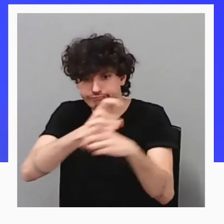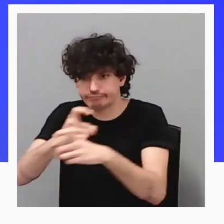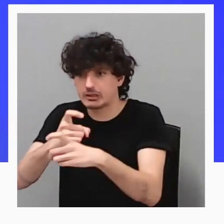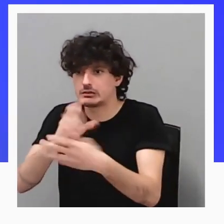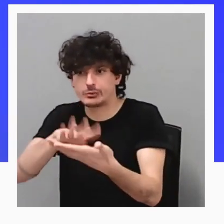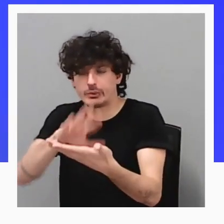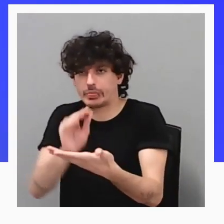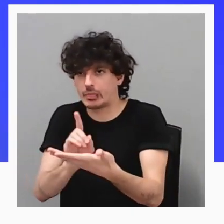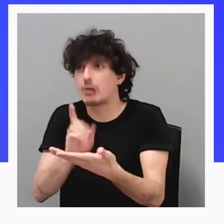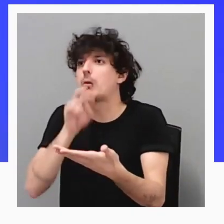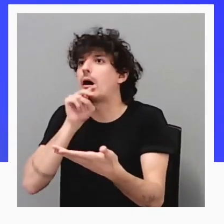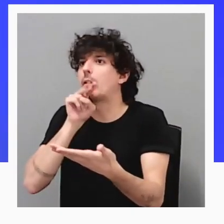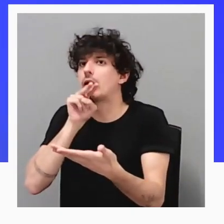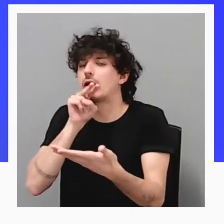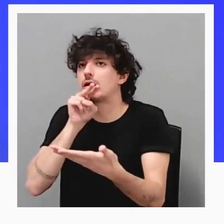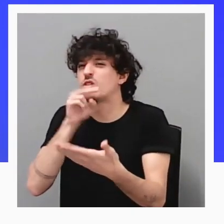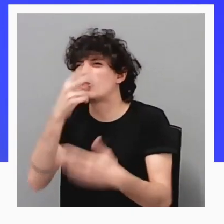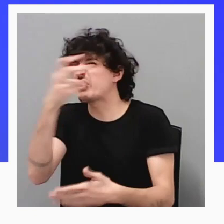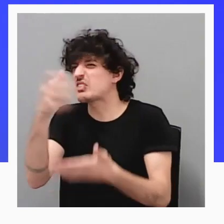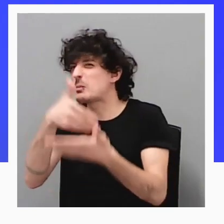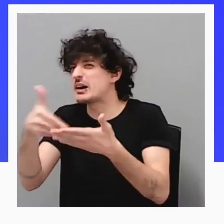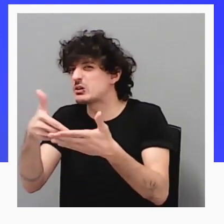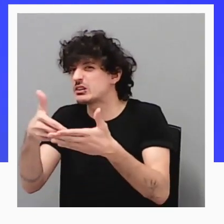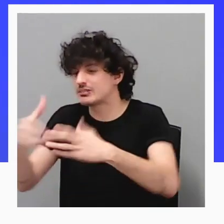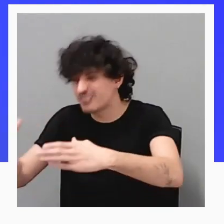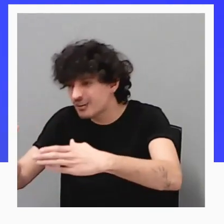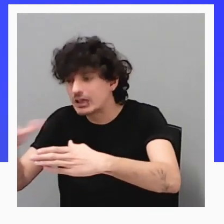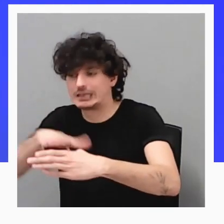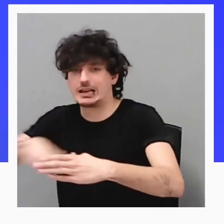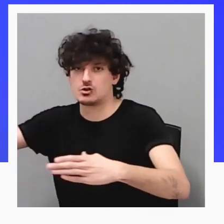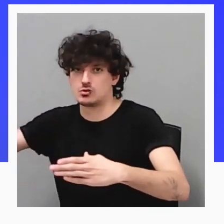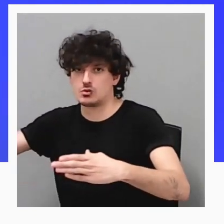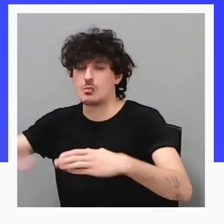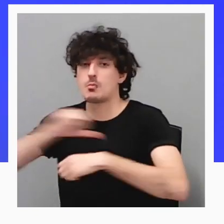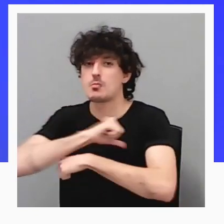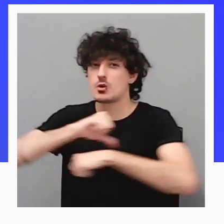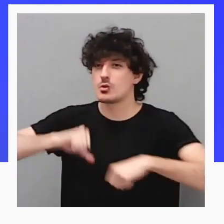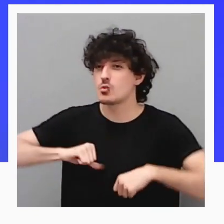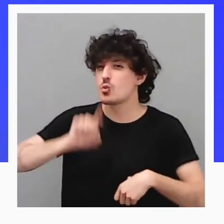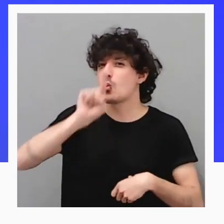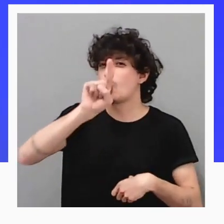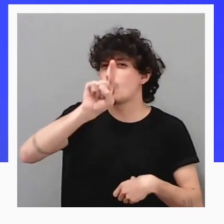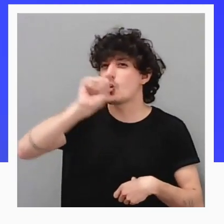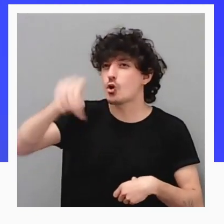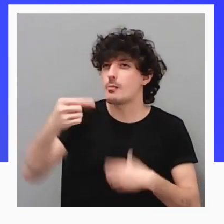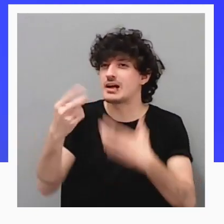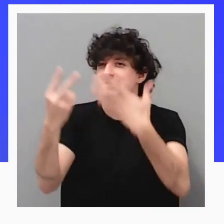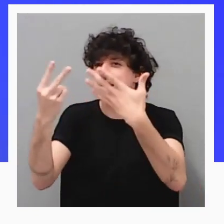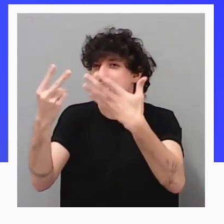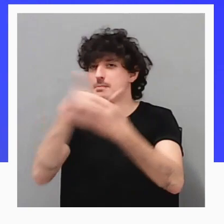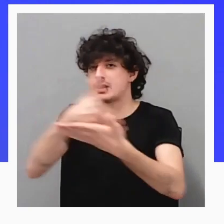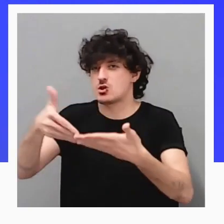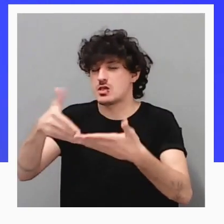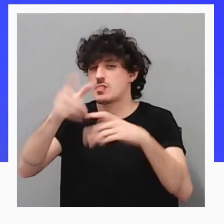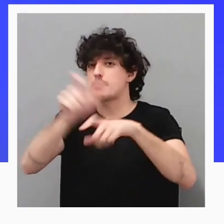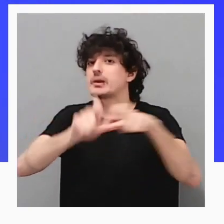200 millones son niños. En Portugal son 1,7 millones de personas. Ahora imagínate